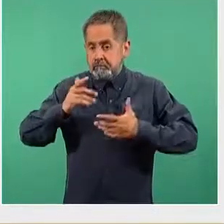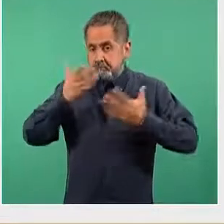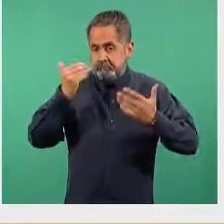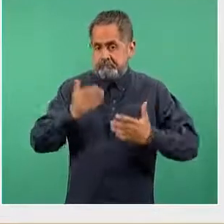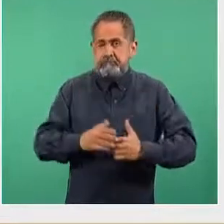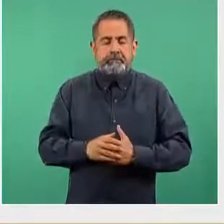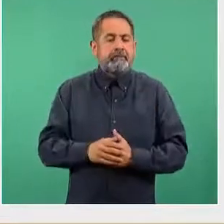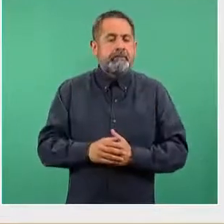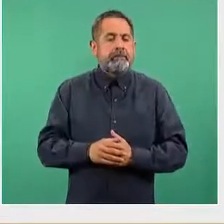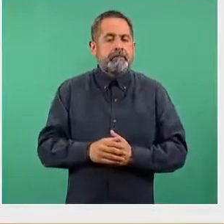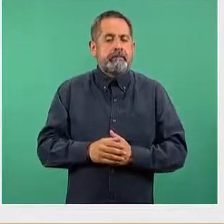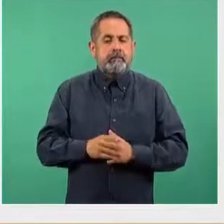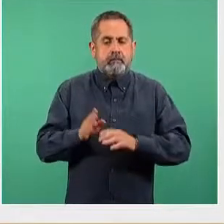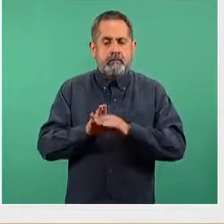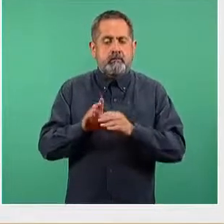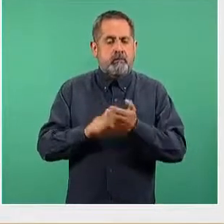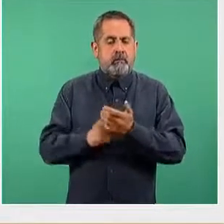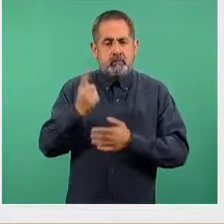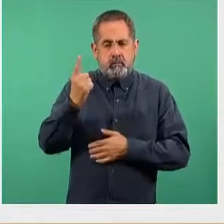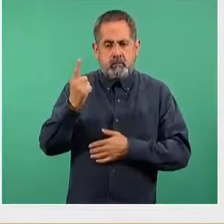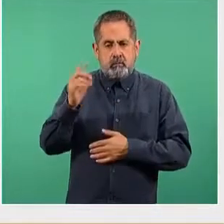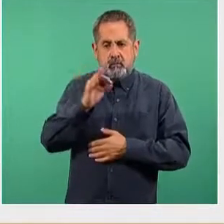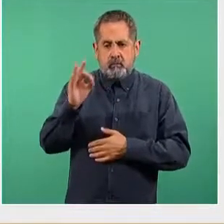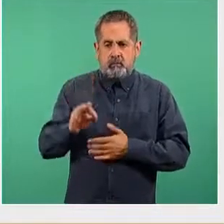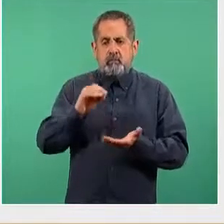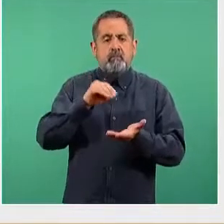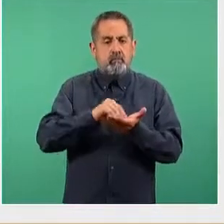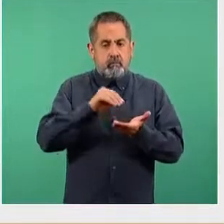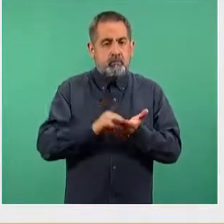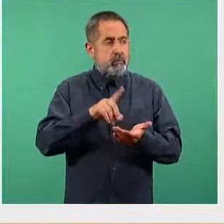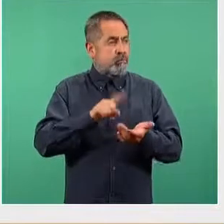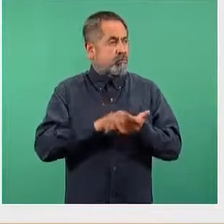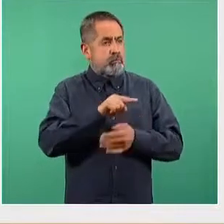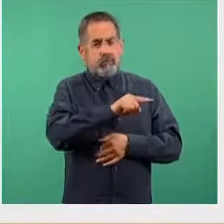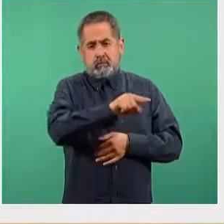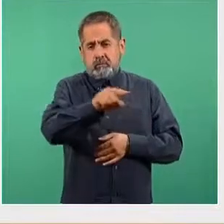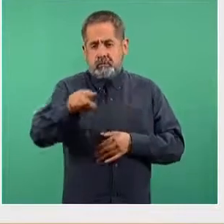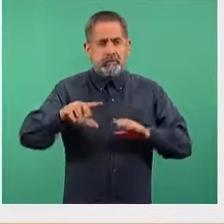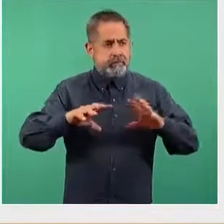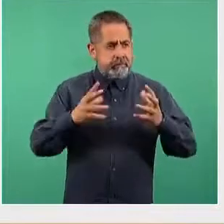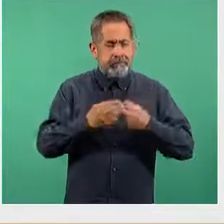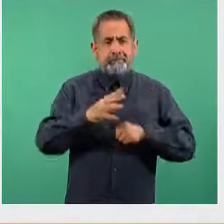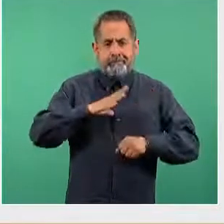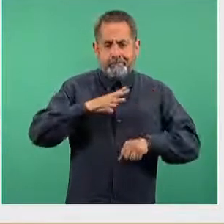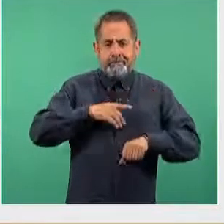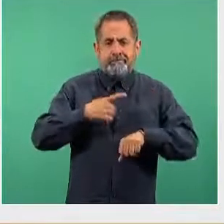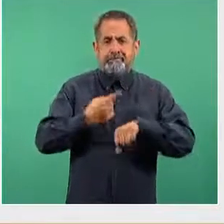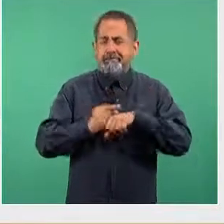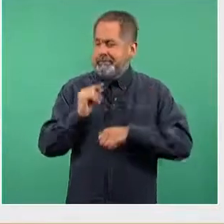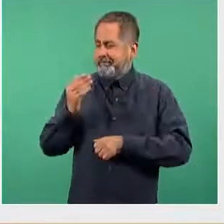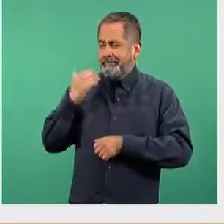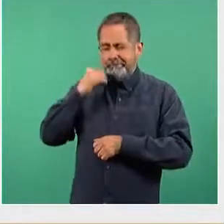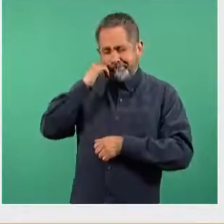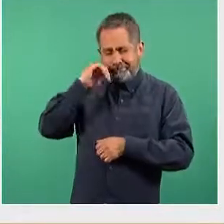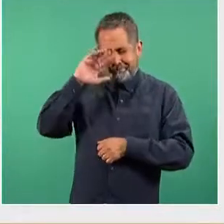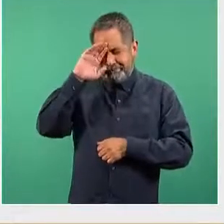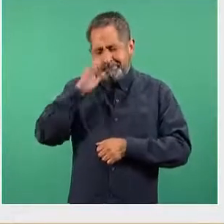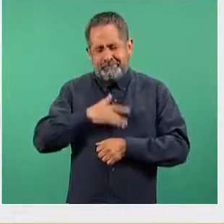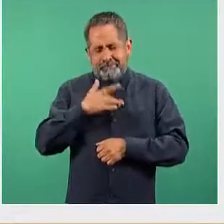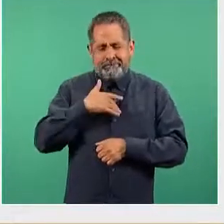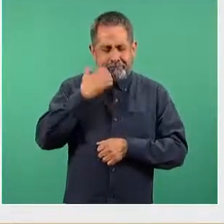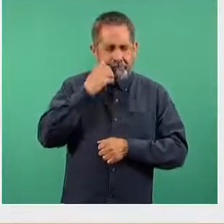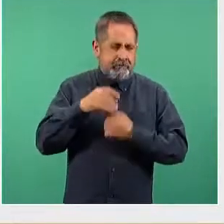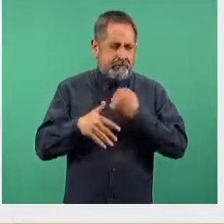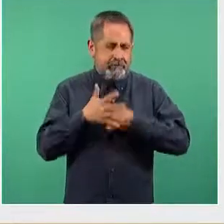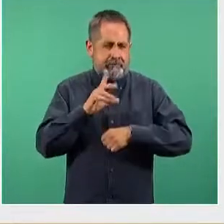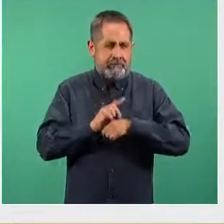1% la cantidad de casos activos estimados, es decir, personas que iniciaron con signos y síntomas en los 14 días, por eso